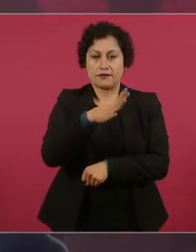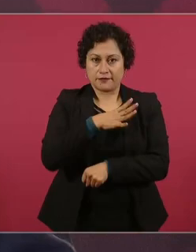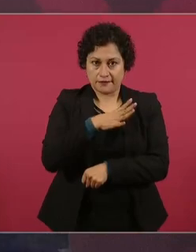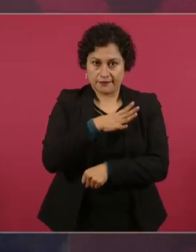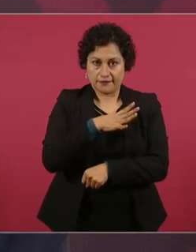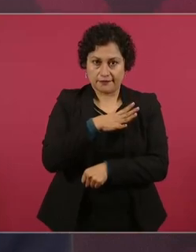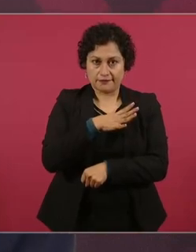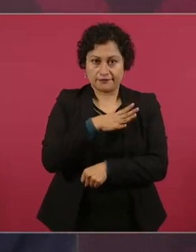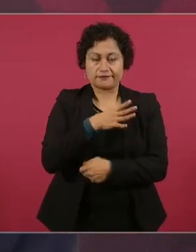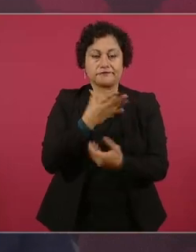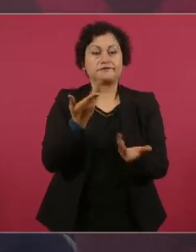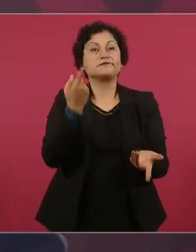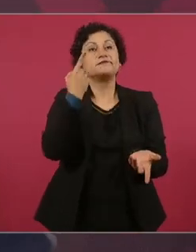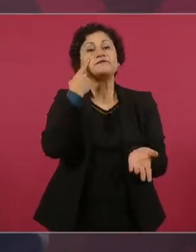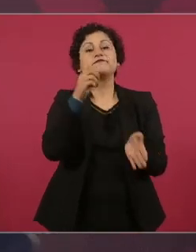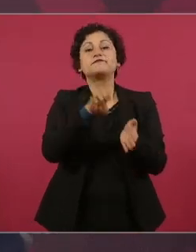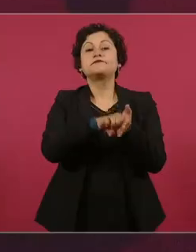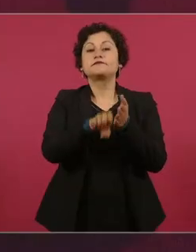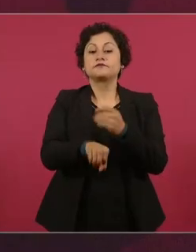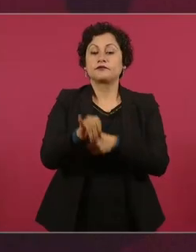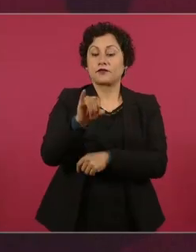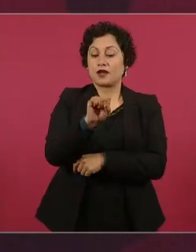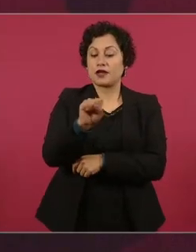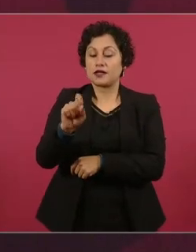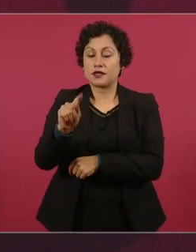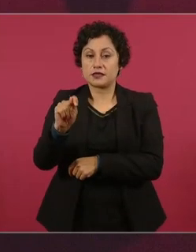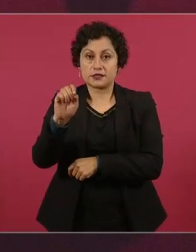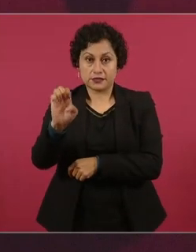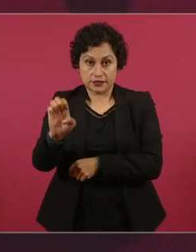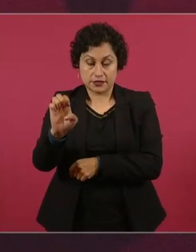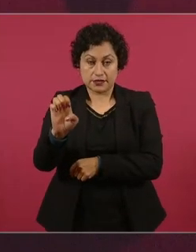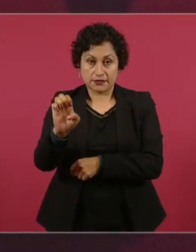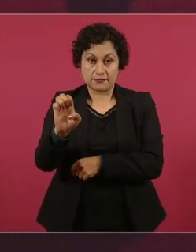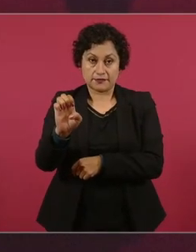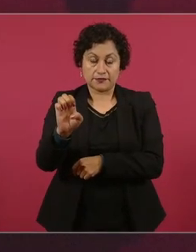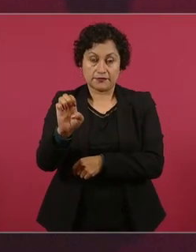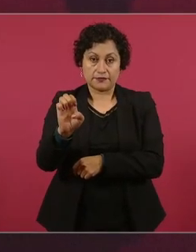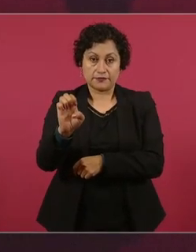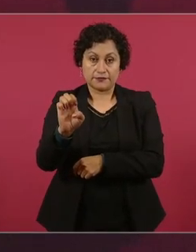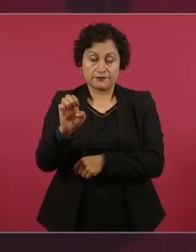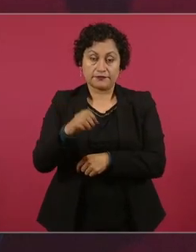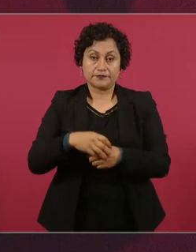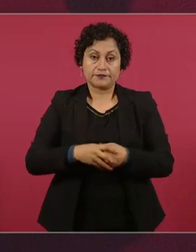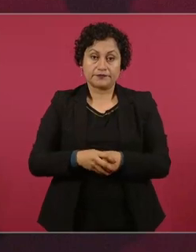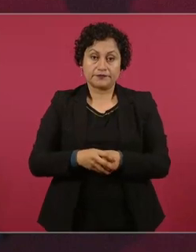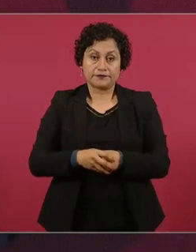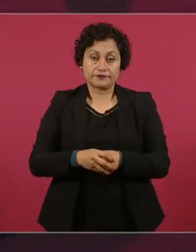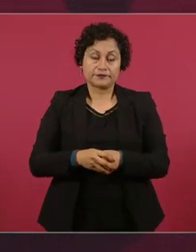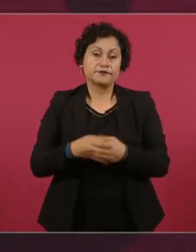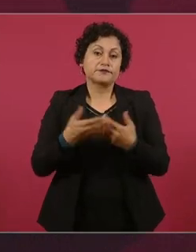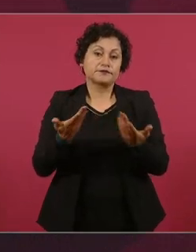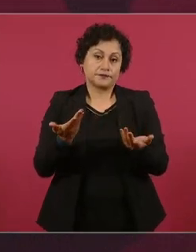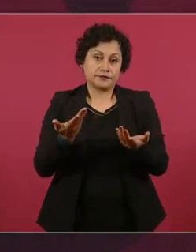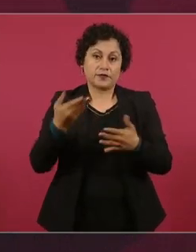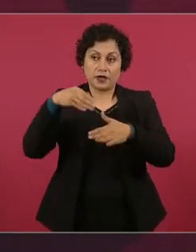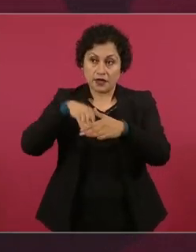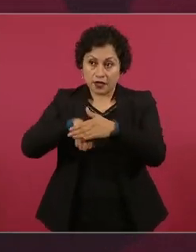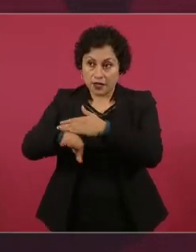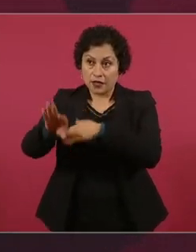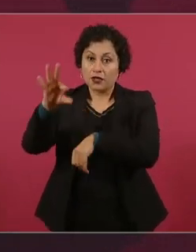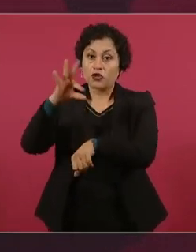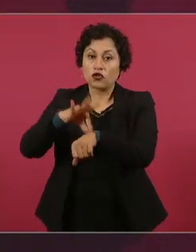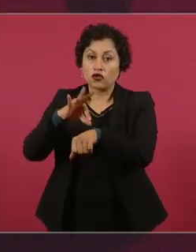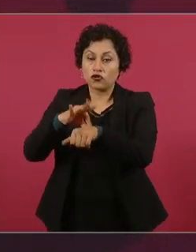En el liste, después de ir con el médico, se va a la farmacia,